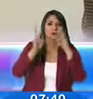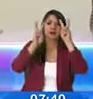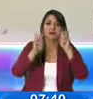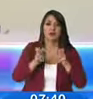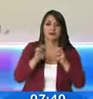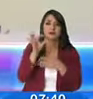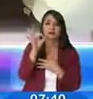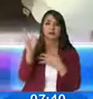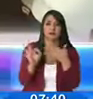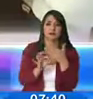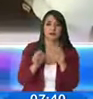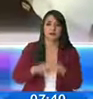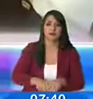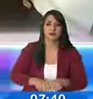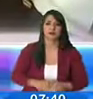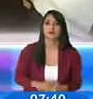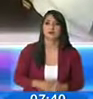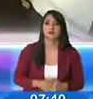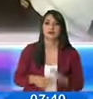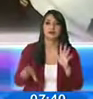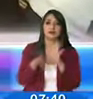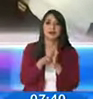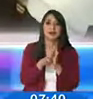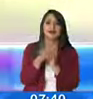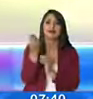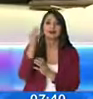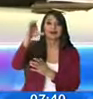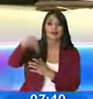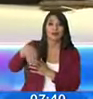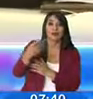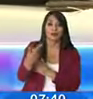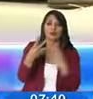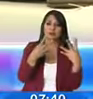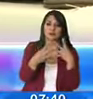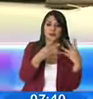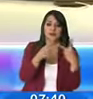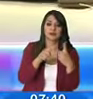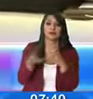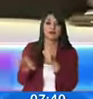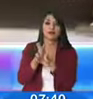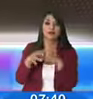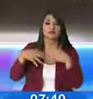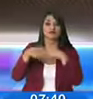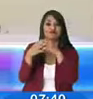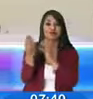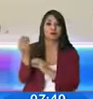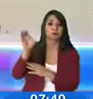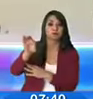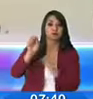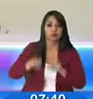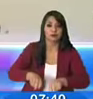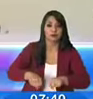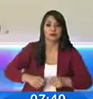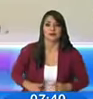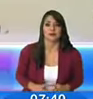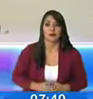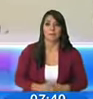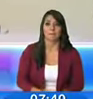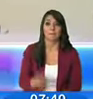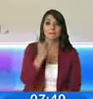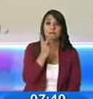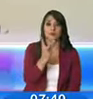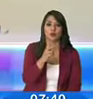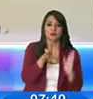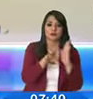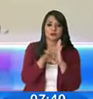de presupuestos. Ley de transparencia fiscal que quieren hacer de la mano de la Ley de Recuperación de Capitales. Creo que son dos